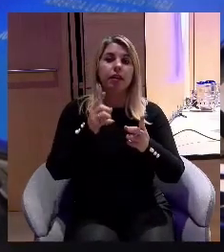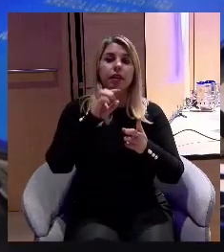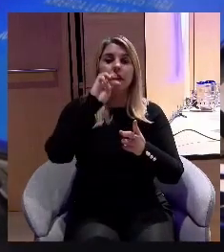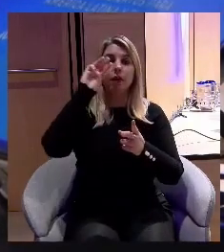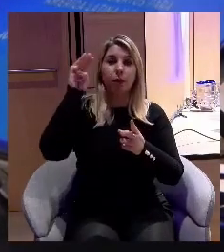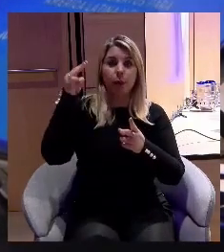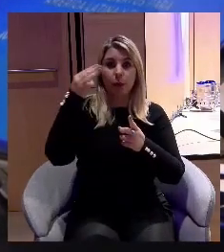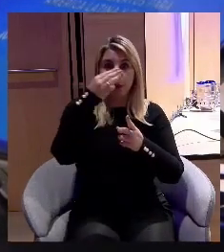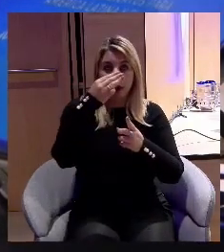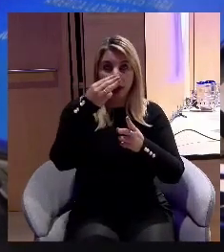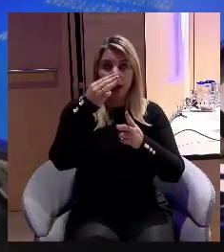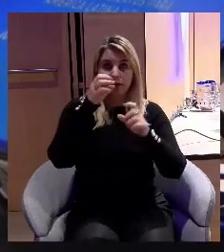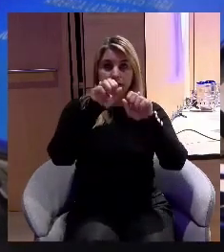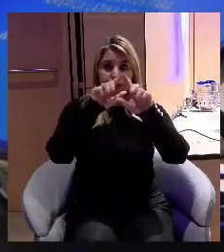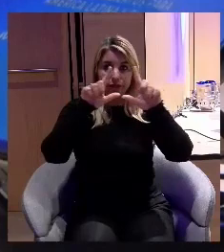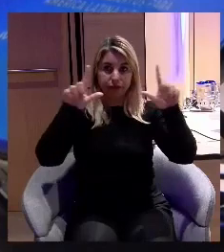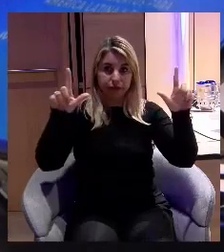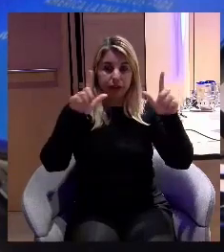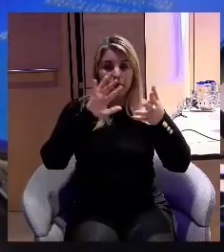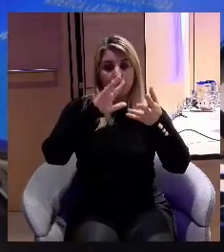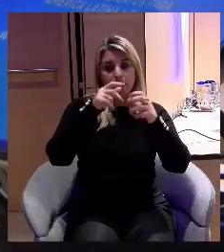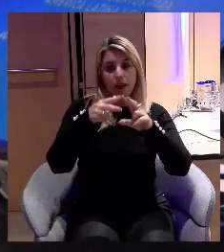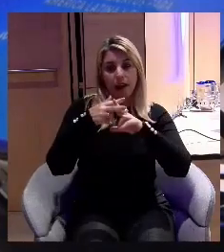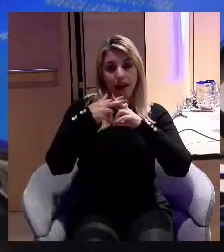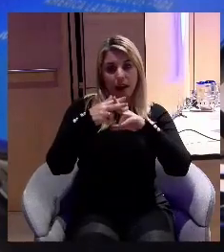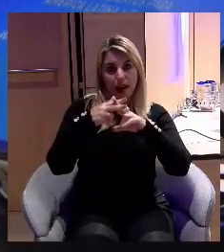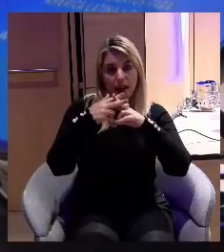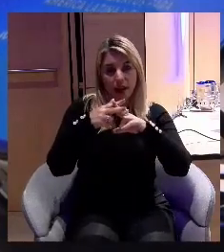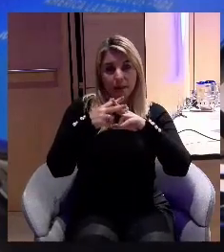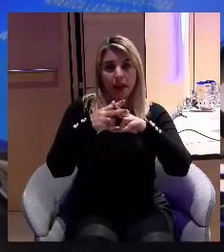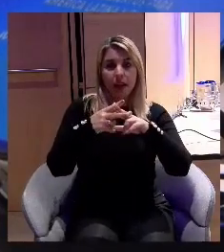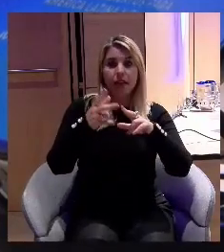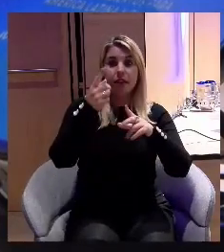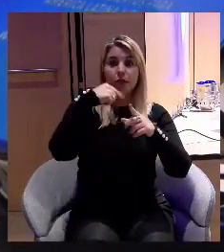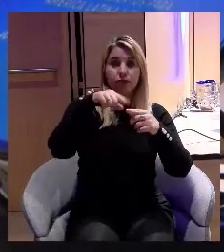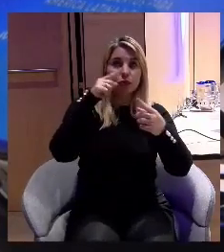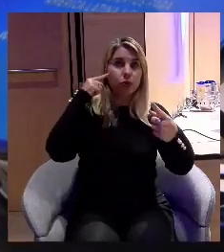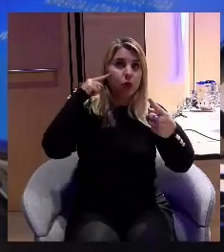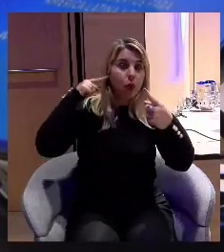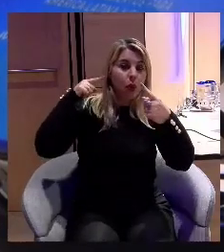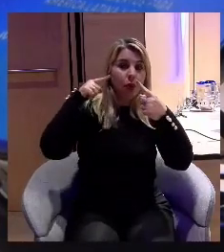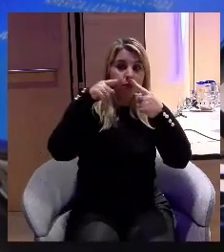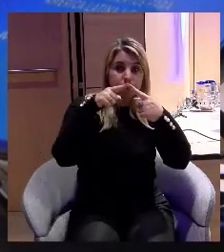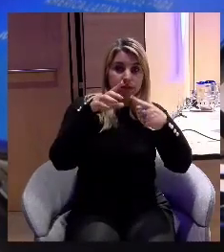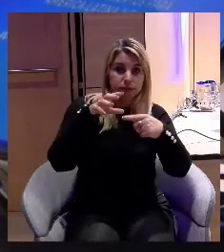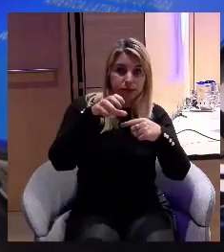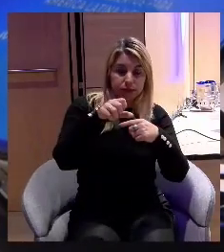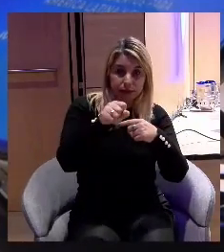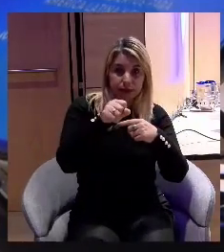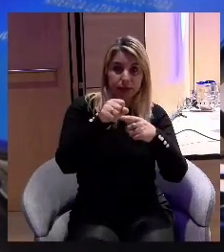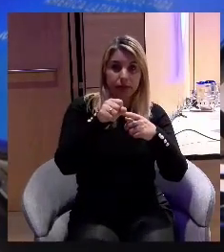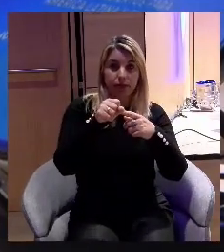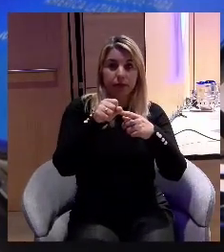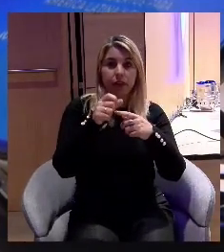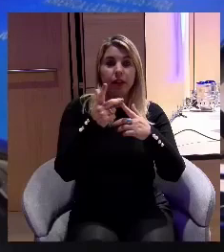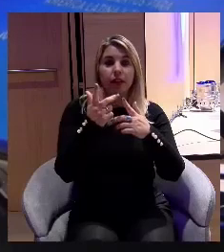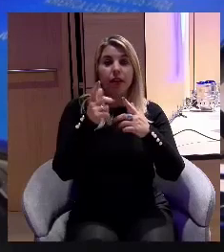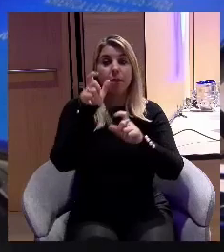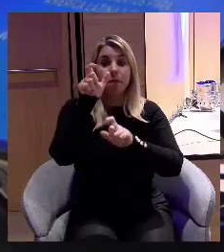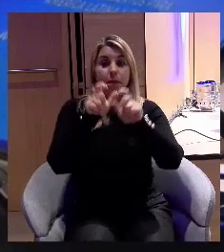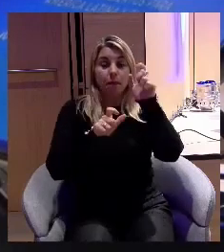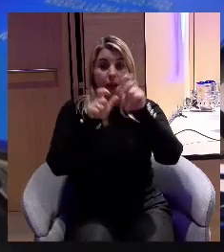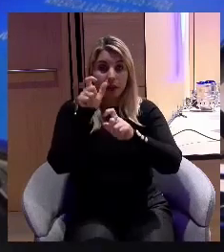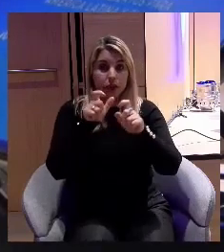en el fondo son un medio, son una herramienta, ¿no? Para el fin final, o nuestro objetivo, que es dar a la